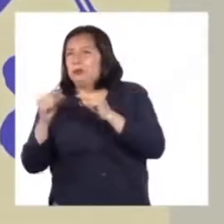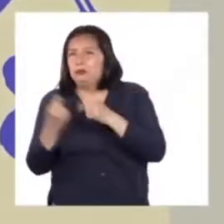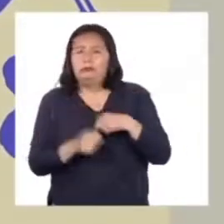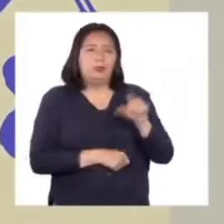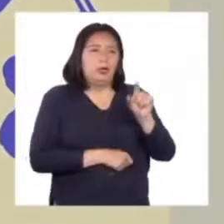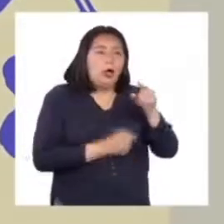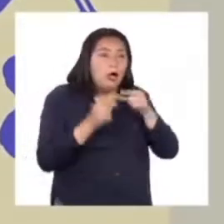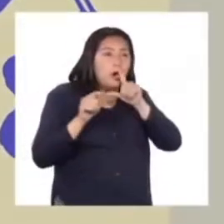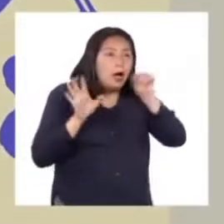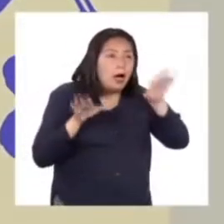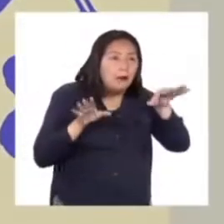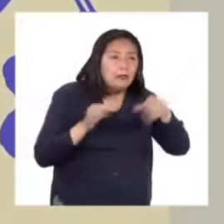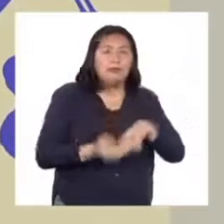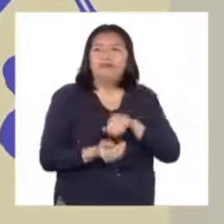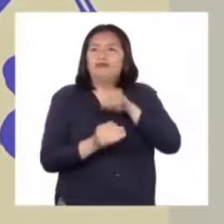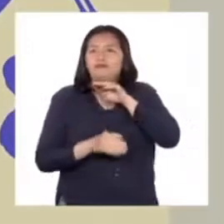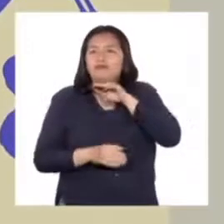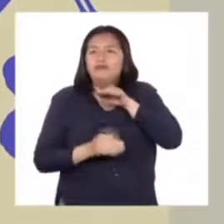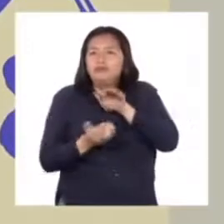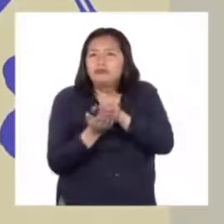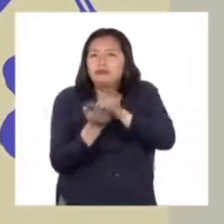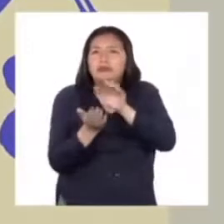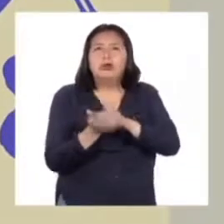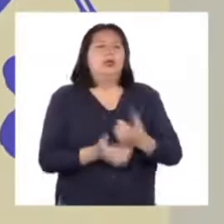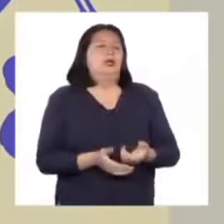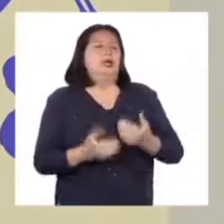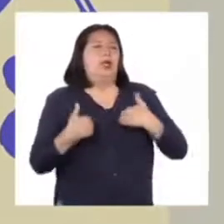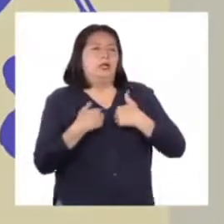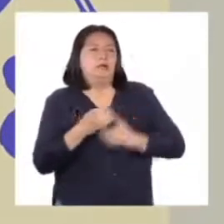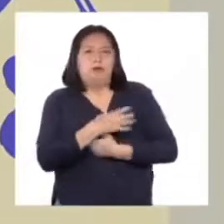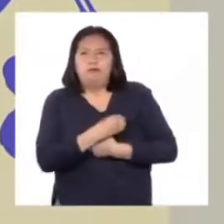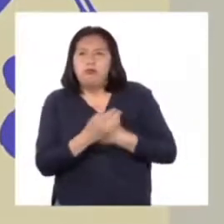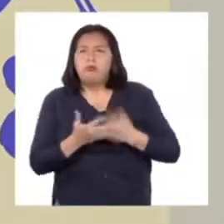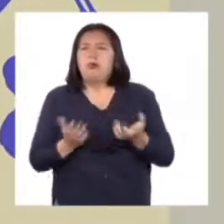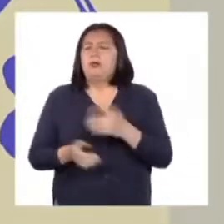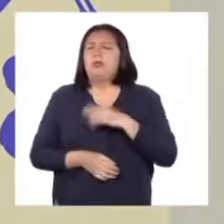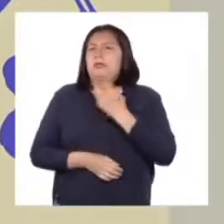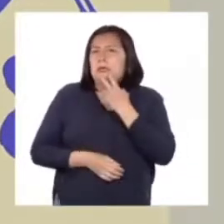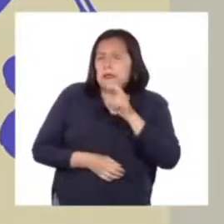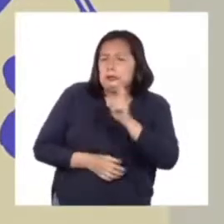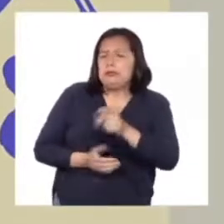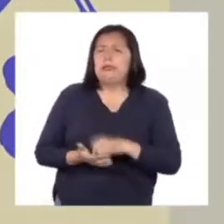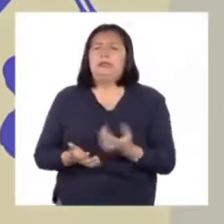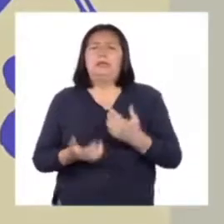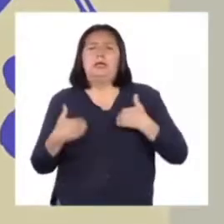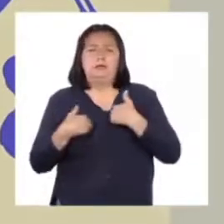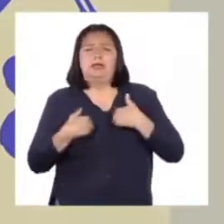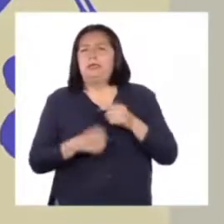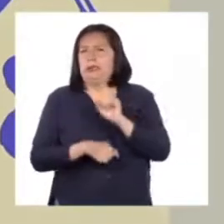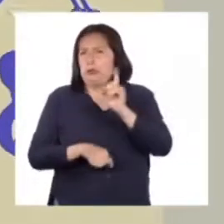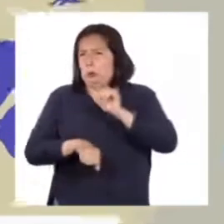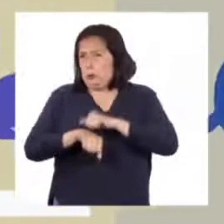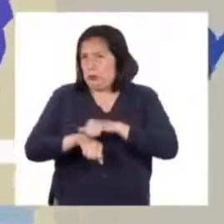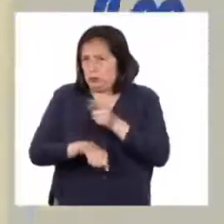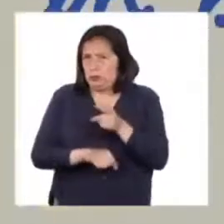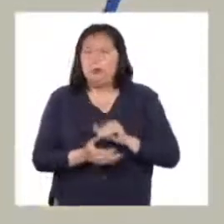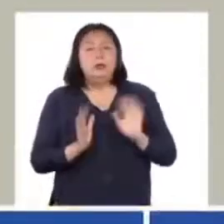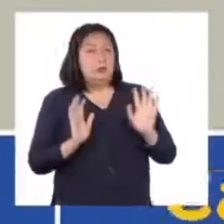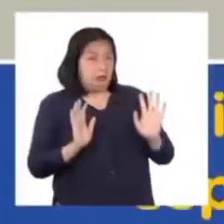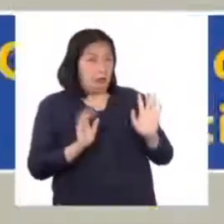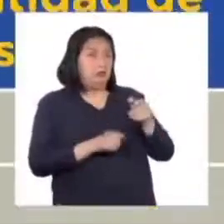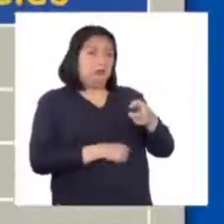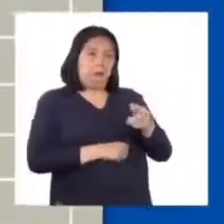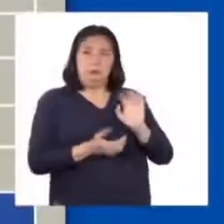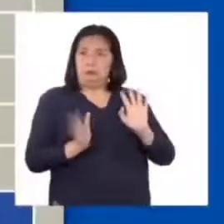las aves, los anfibios, mamíferos, reptiles e invertebrados. Por lo